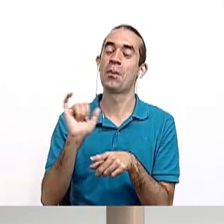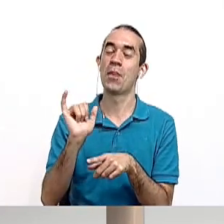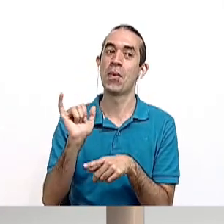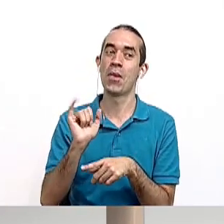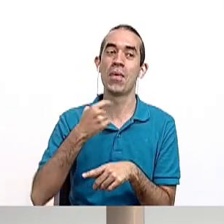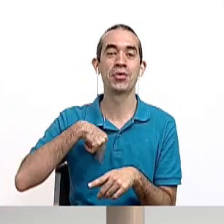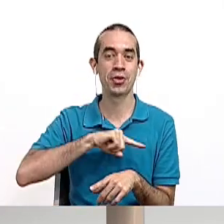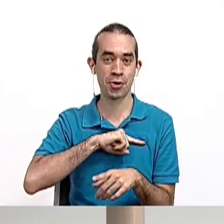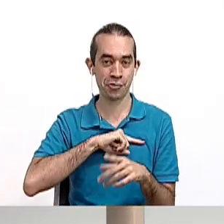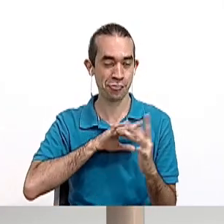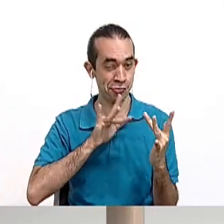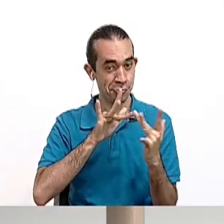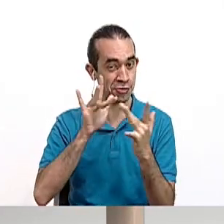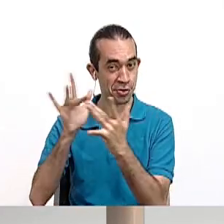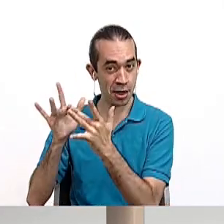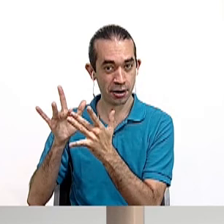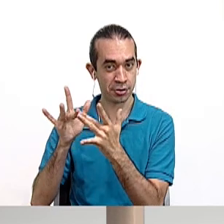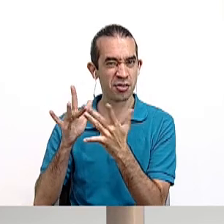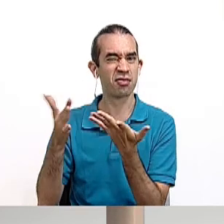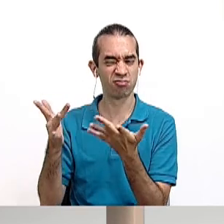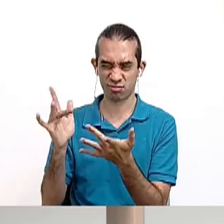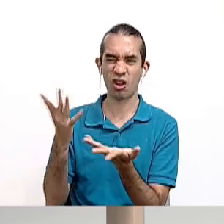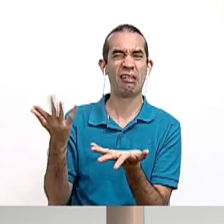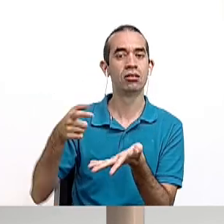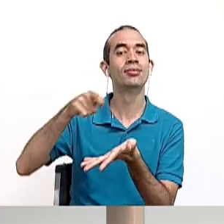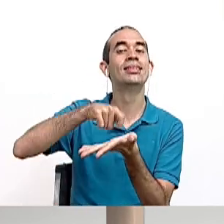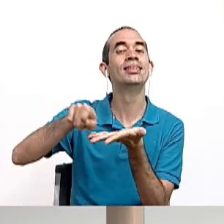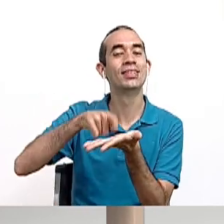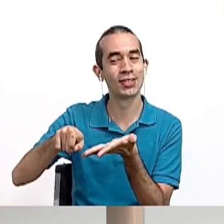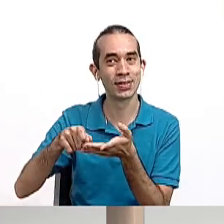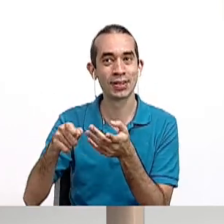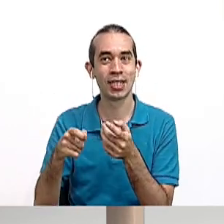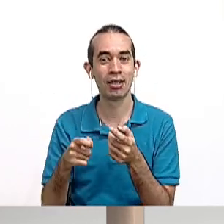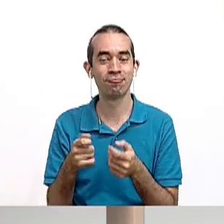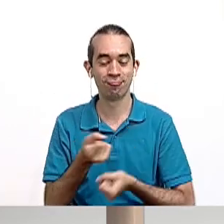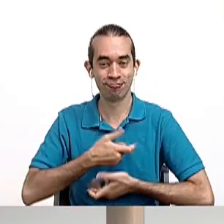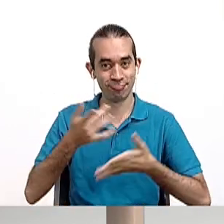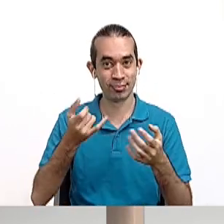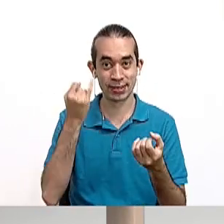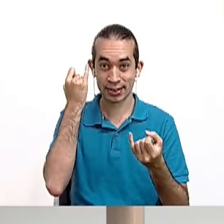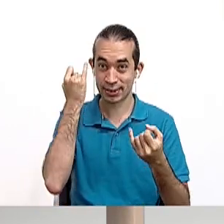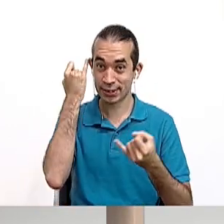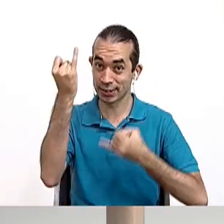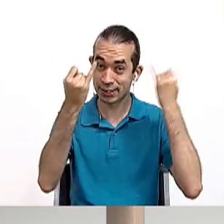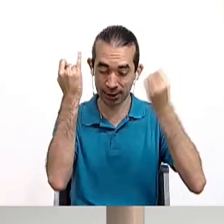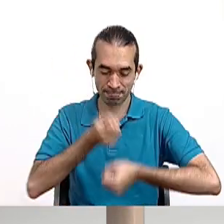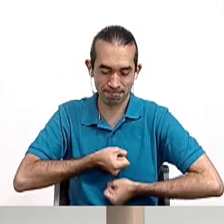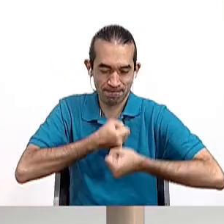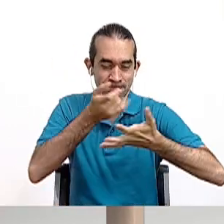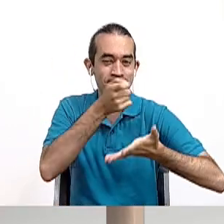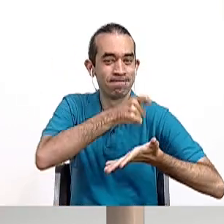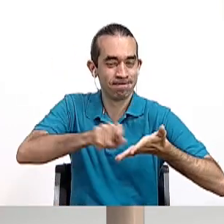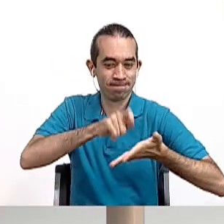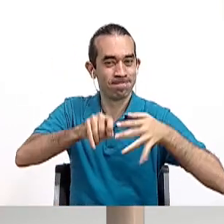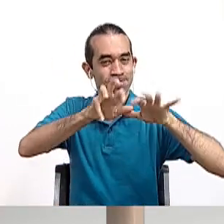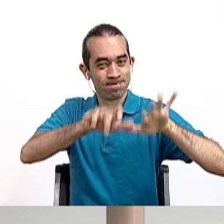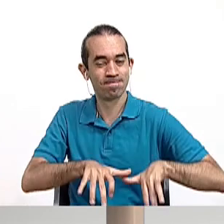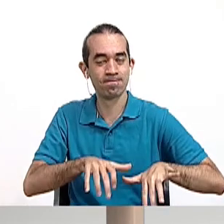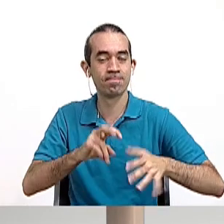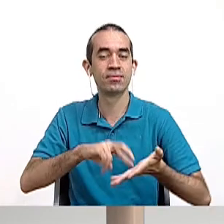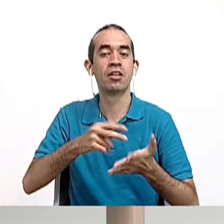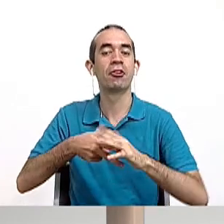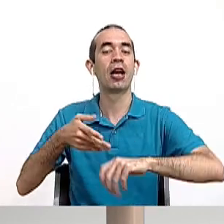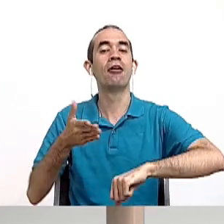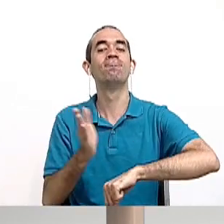en contacto con la escritura, con la expresión de nuestras ideas en forma escrita, mejoraremos